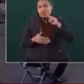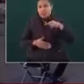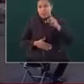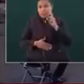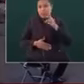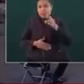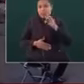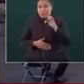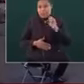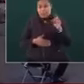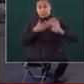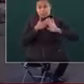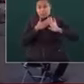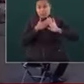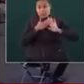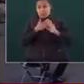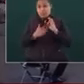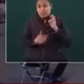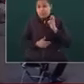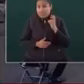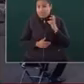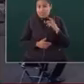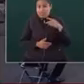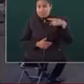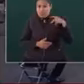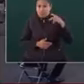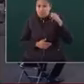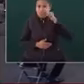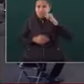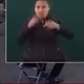Así, la mayoría.